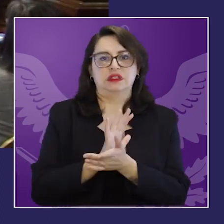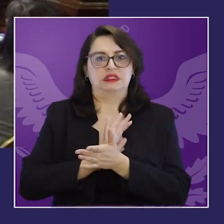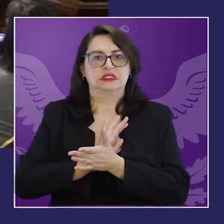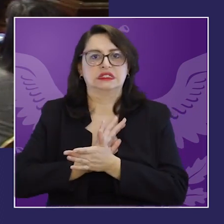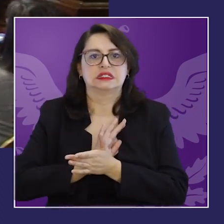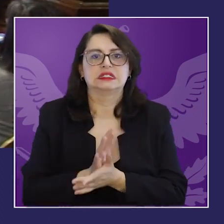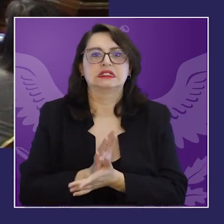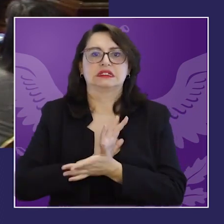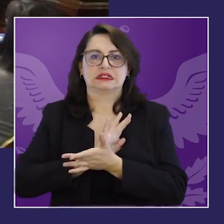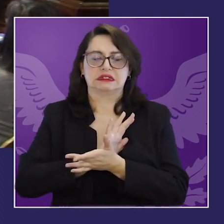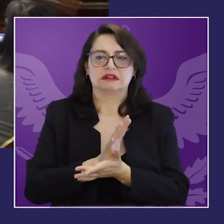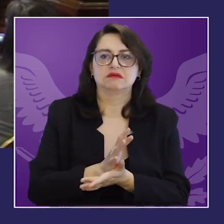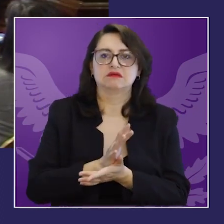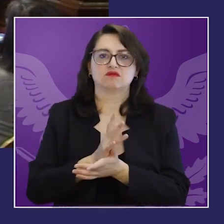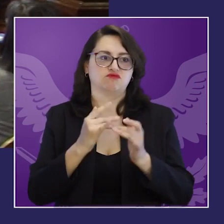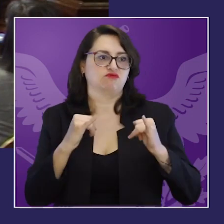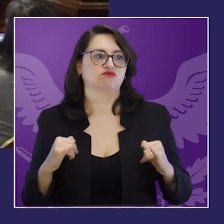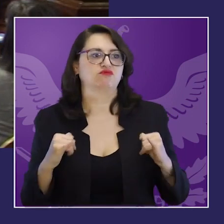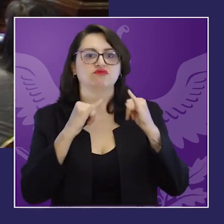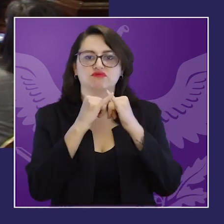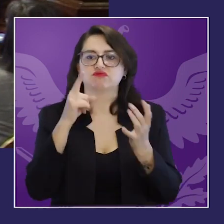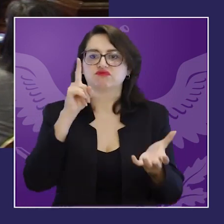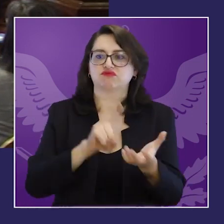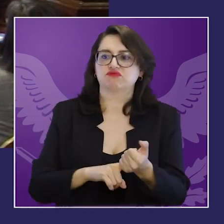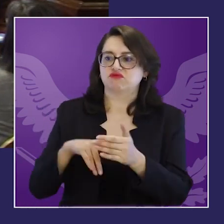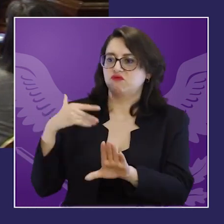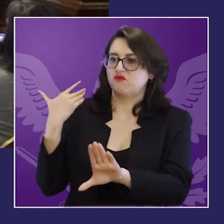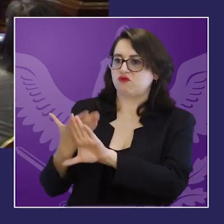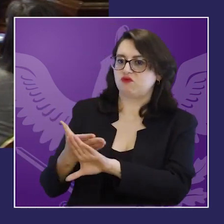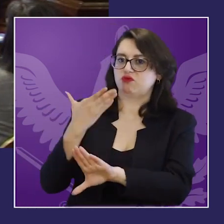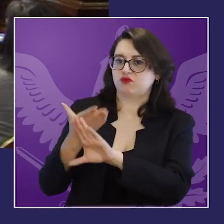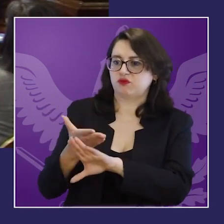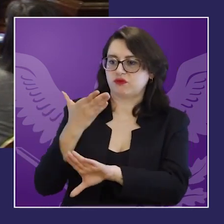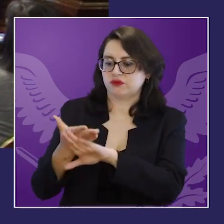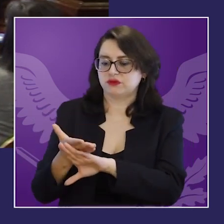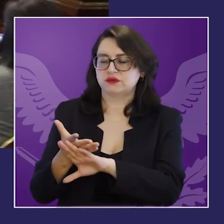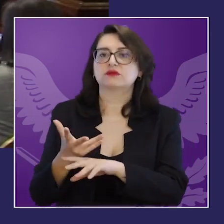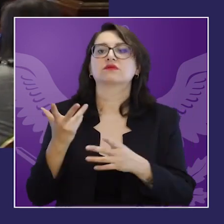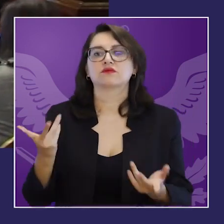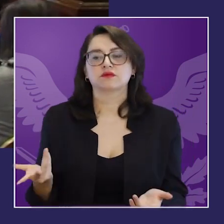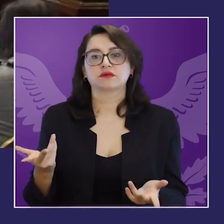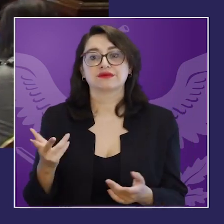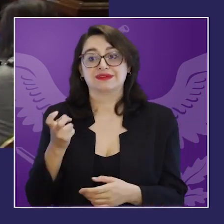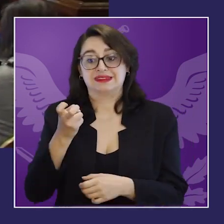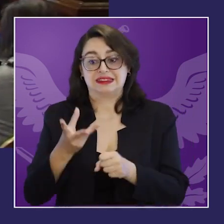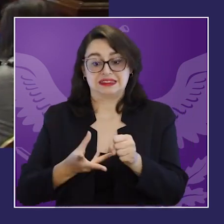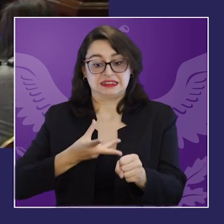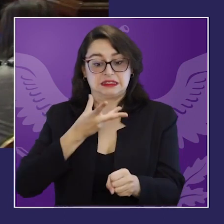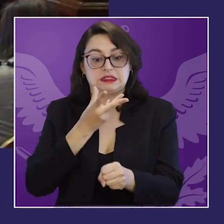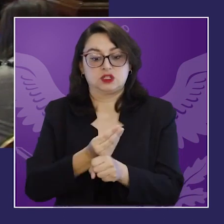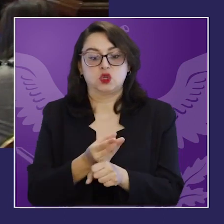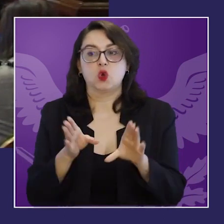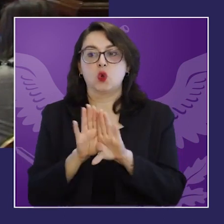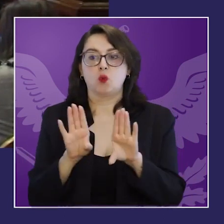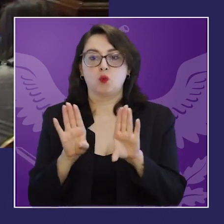casos que se asientan sobre una situación de discriminación y de violencia estructural. Hasta ese momento el concepto